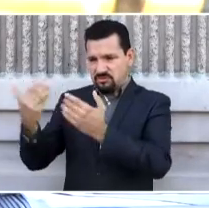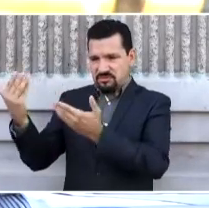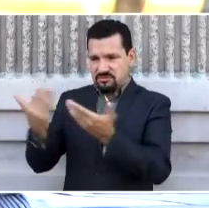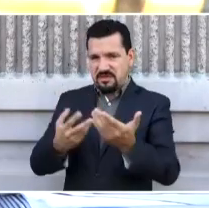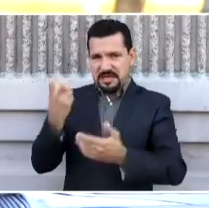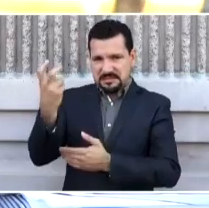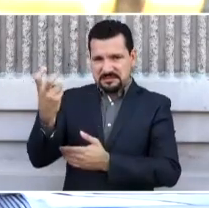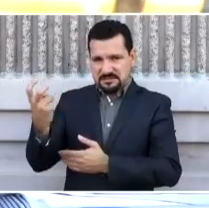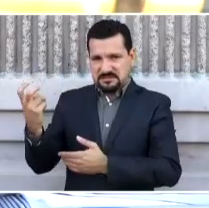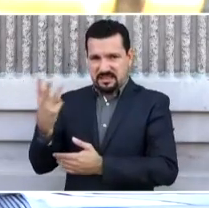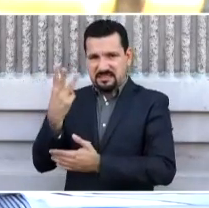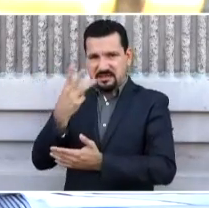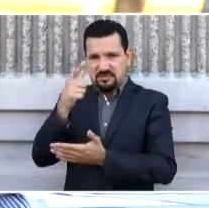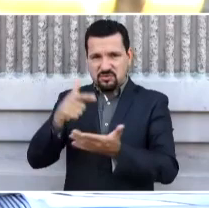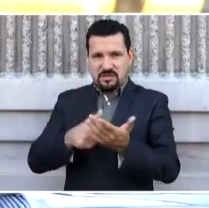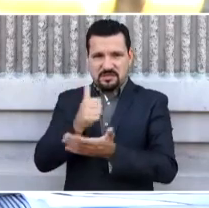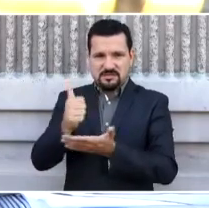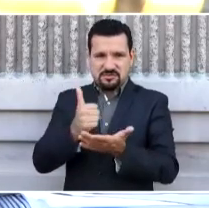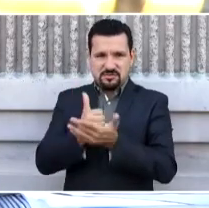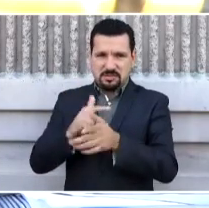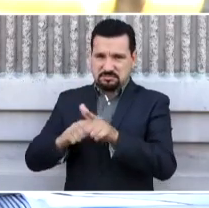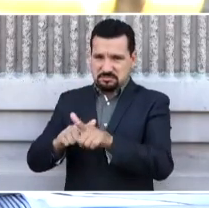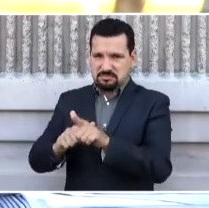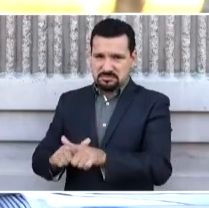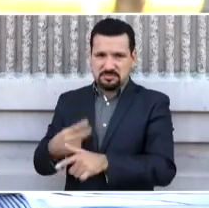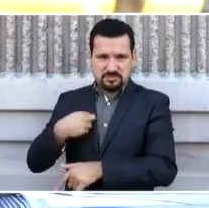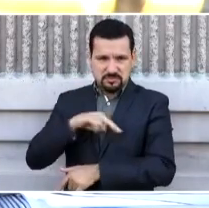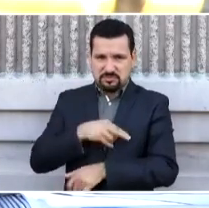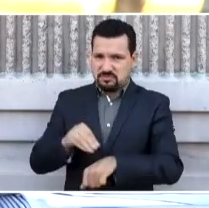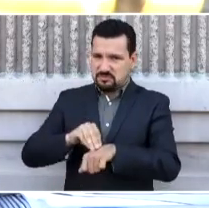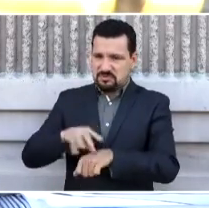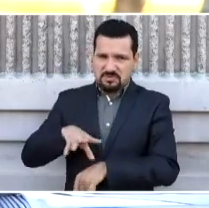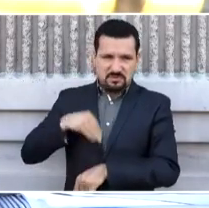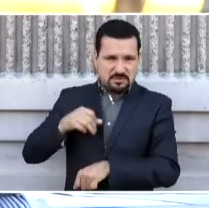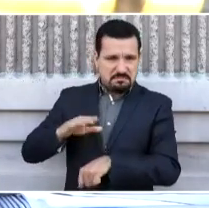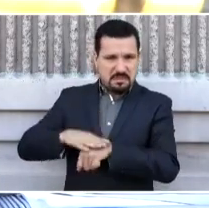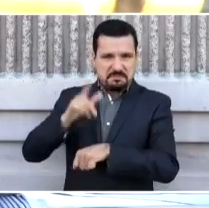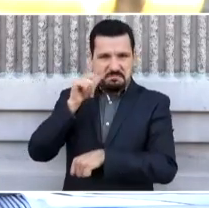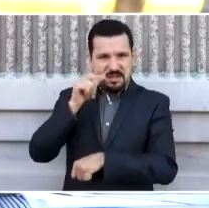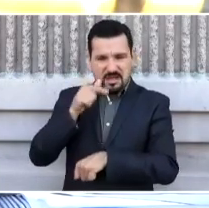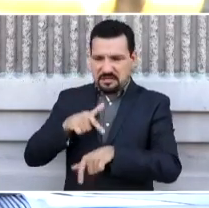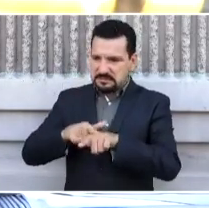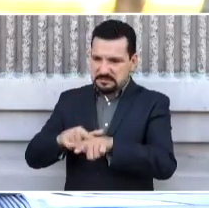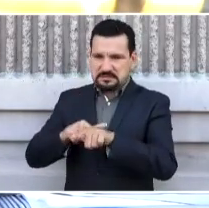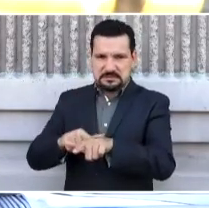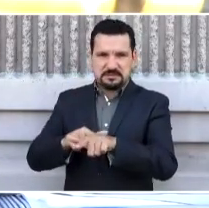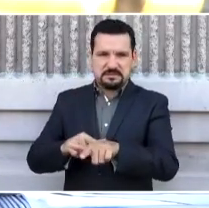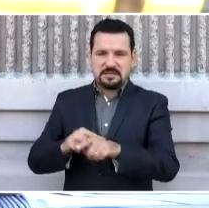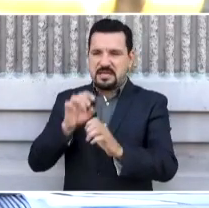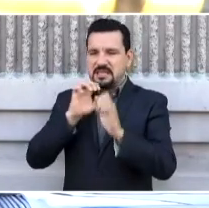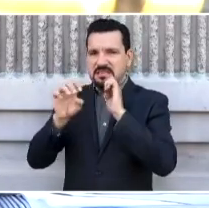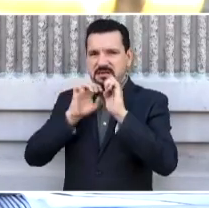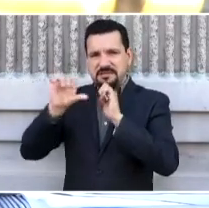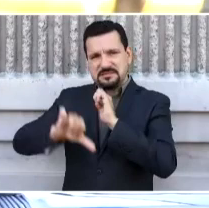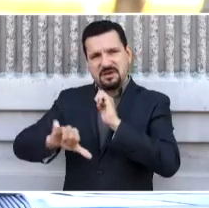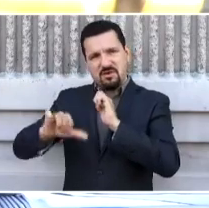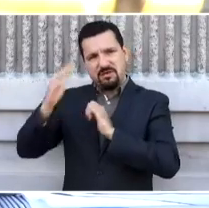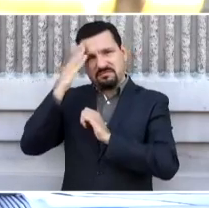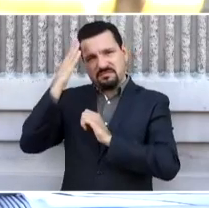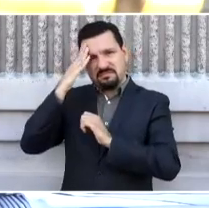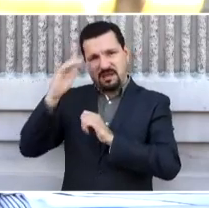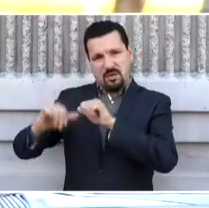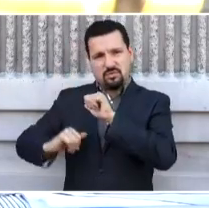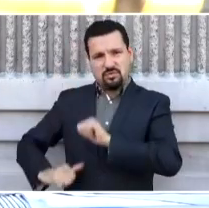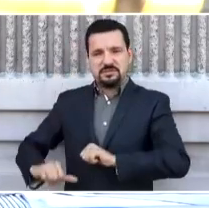específicamente en esas tres ciudades, y las vamos a fortalecer a partir del día de mañana, tras la entrevista que tengamos hoy con las autoridades de